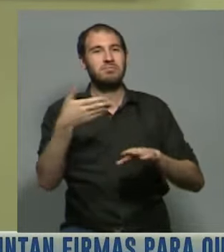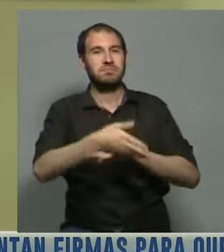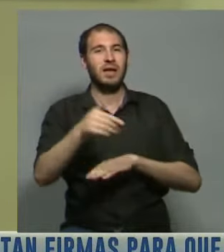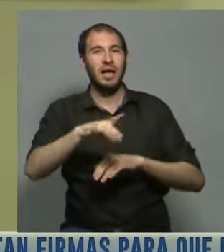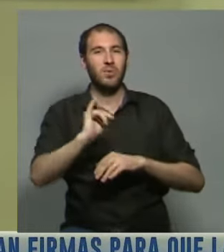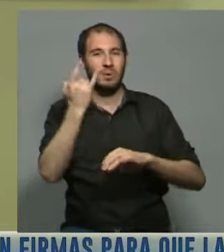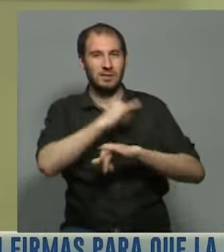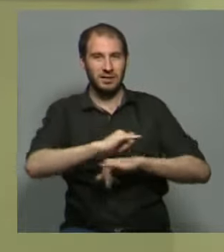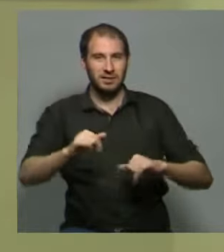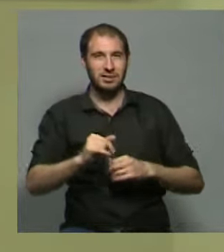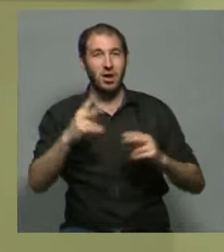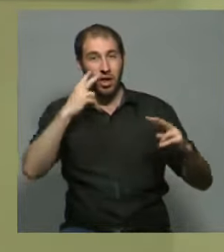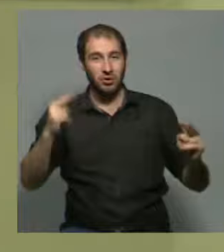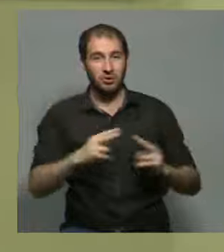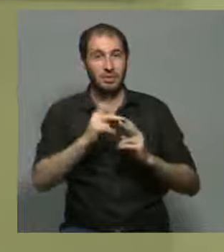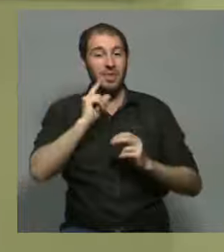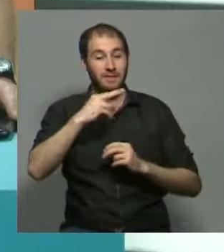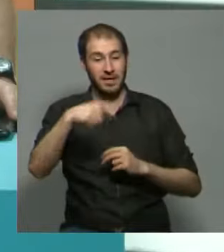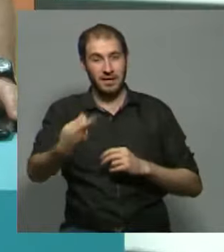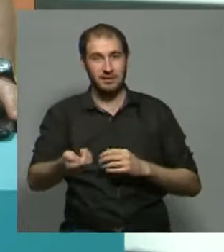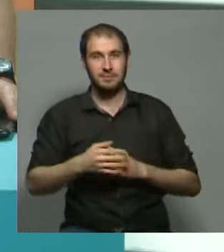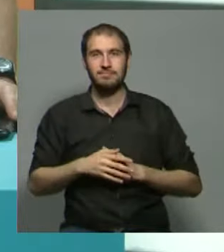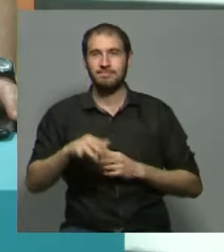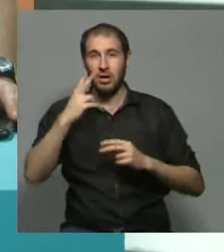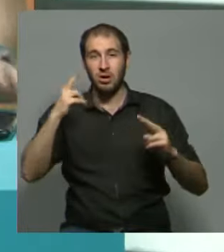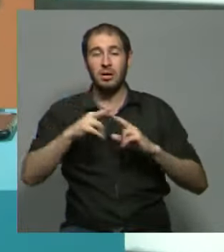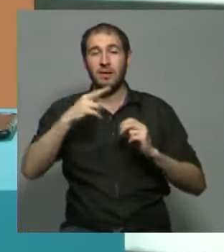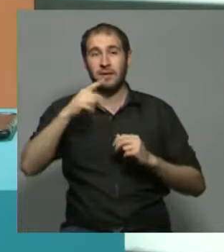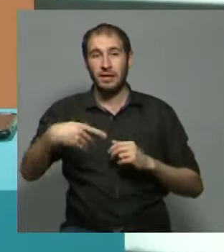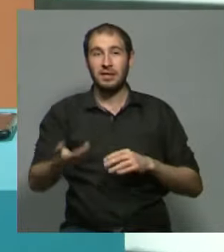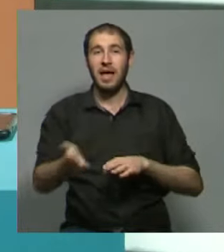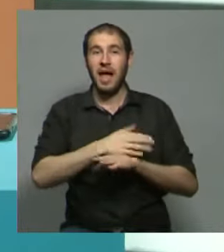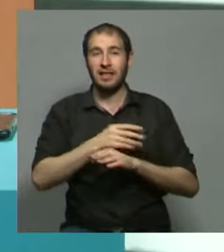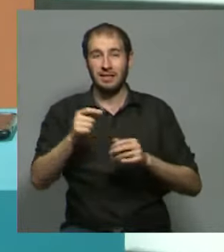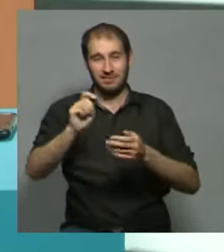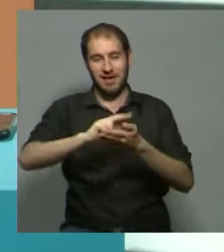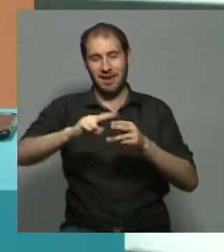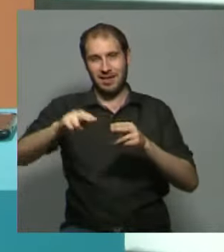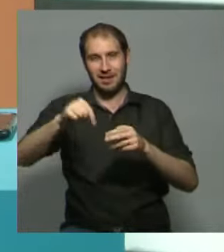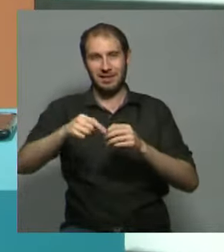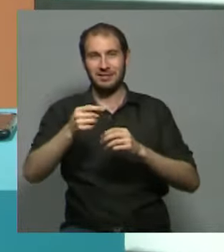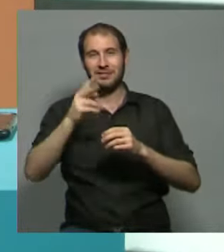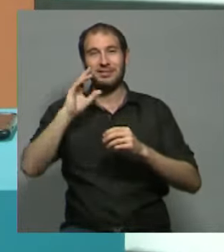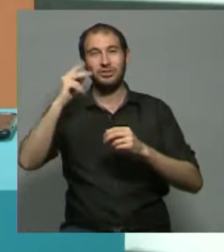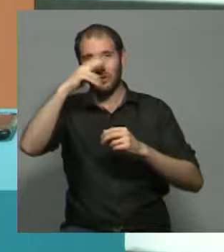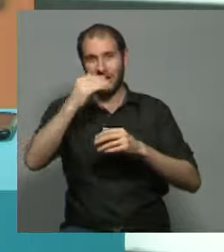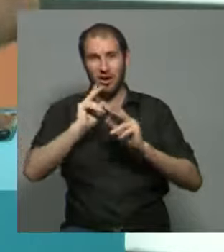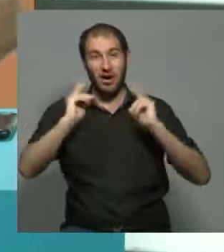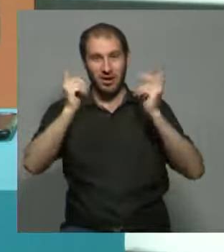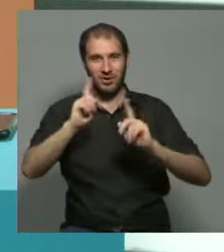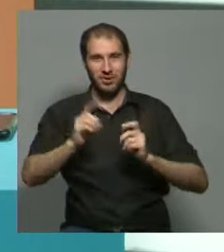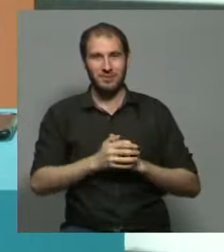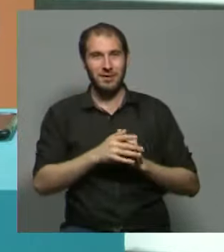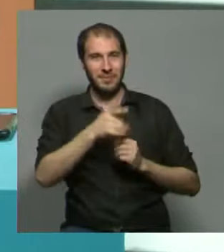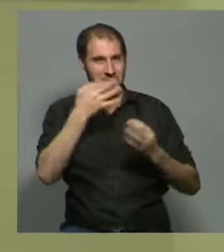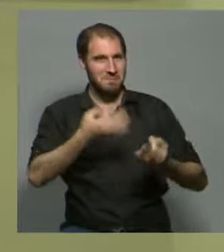en Universidad Noticias. Nos encontramos el viernes, como siempre. Nos reencontramos el día viernes. Antes voy a acomodar esto para que Sofi no se enoje. Se lo voy a dejar a su altura. Me parece